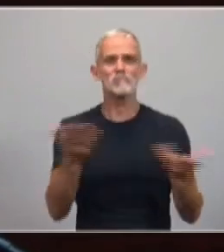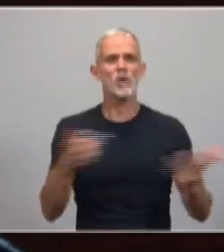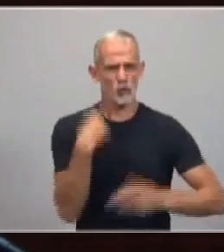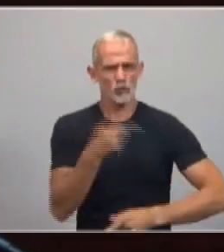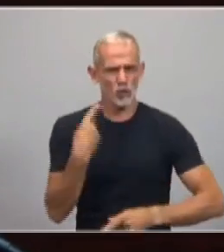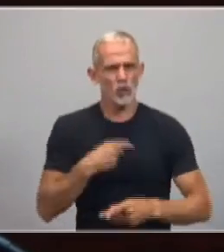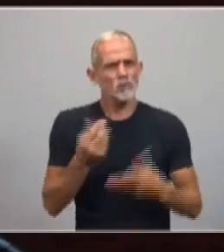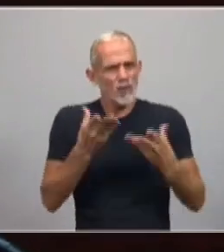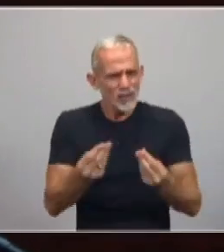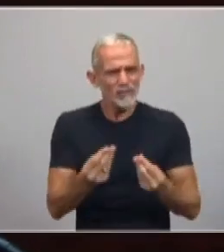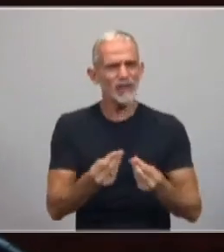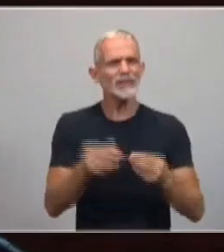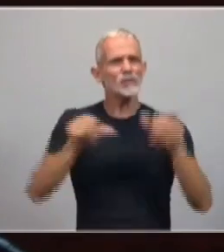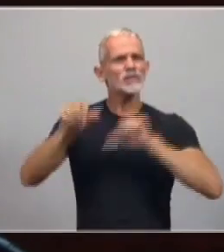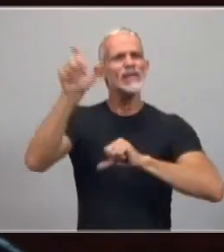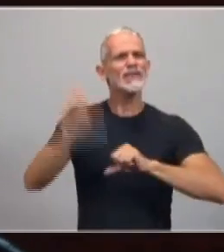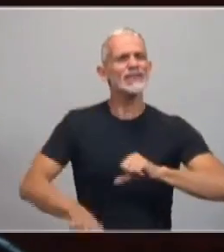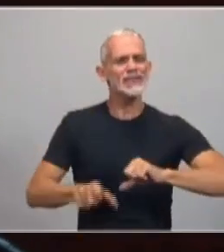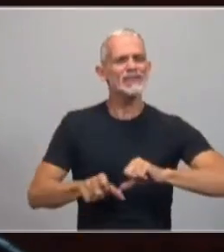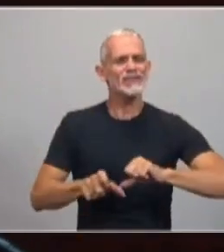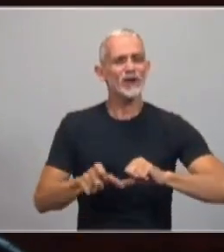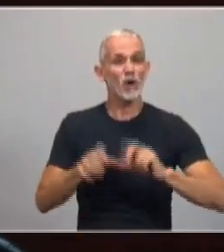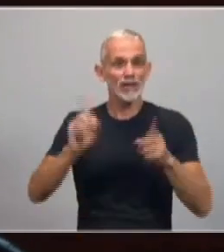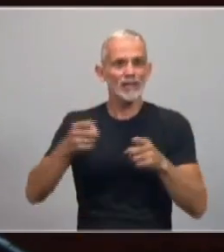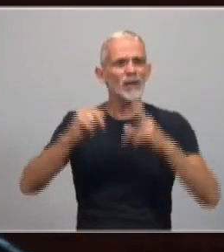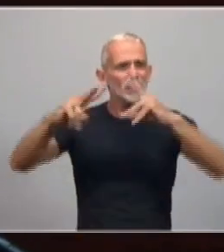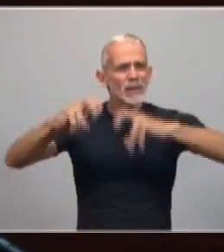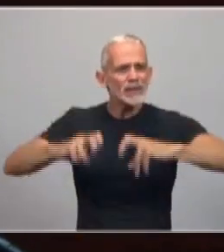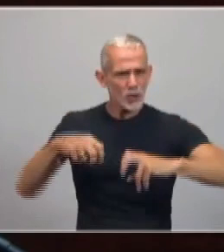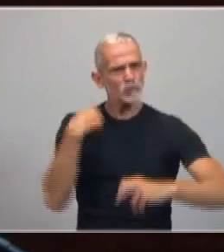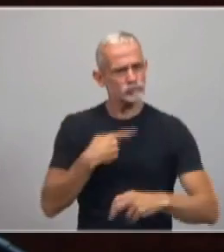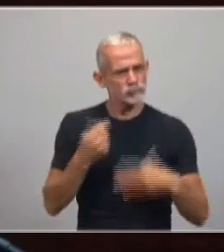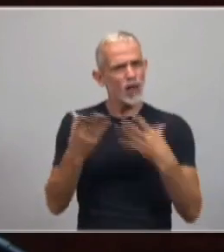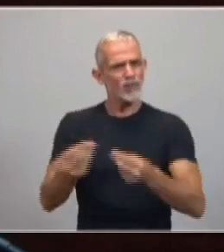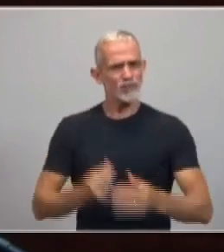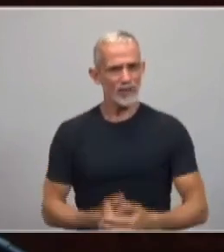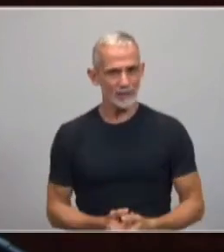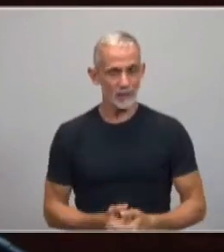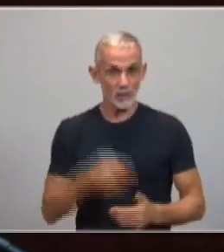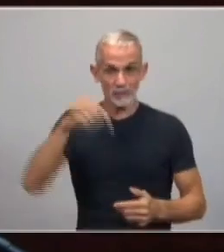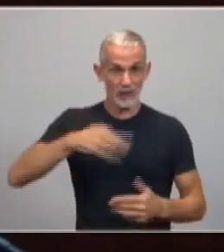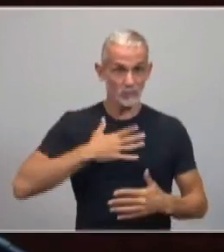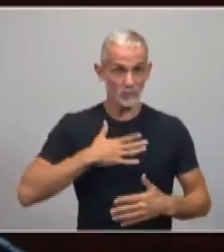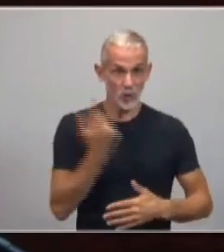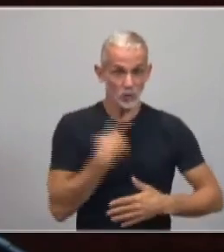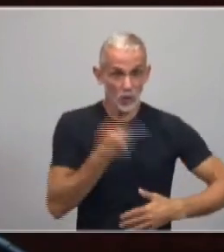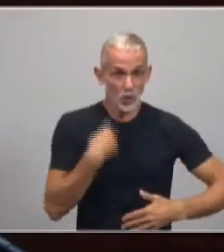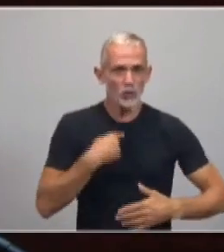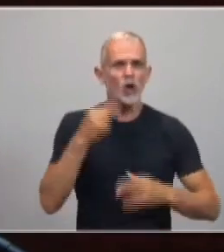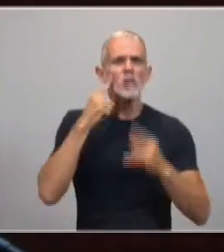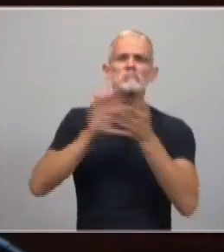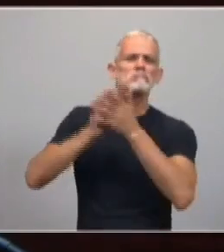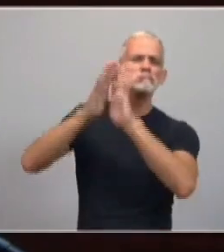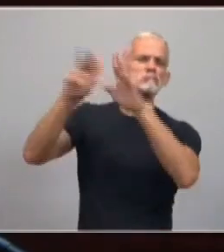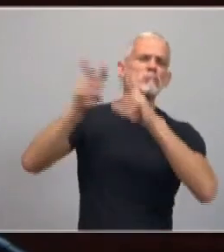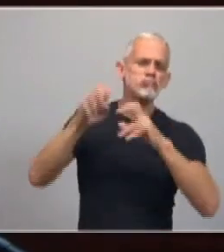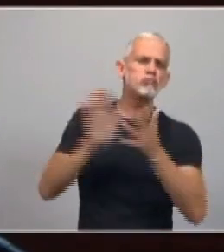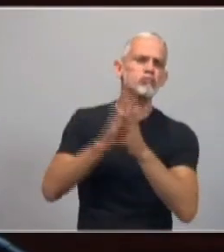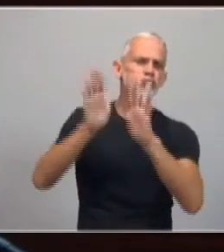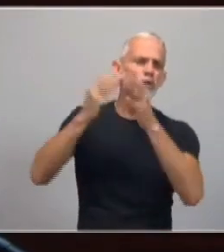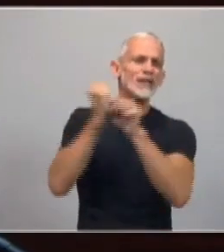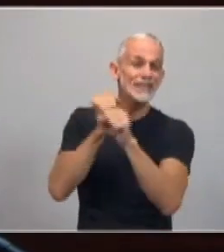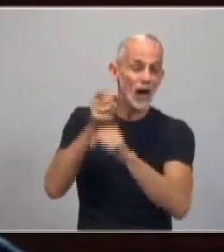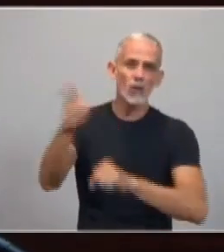seguir defendiendo a nuestros científicos y a nuestros investigadores. Sepan que desde acá los admiramos y que vamos